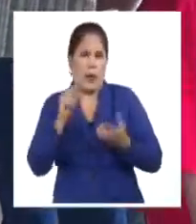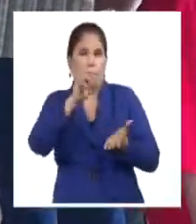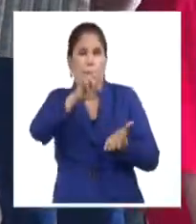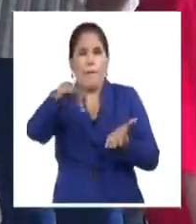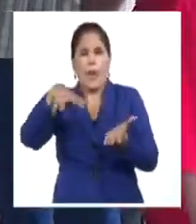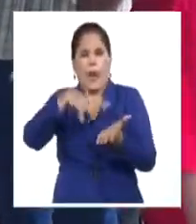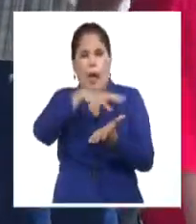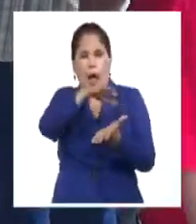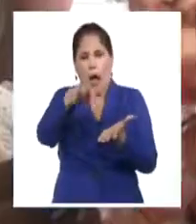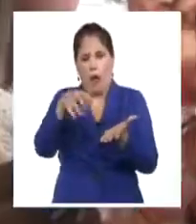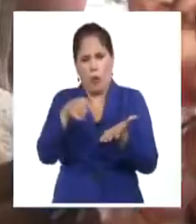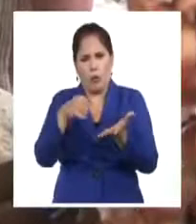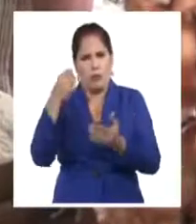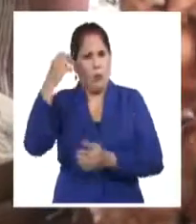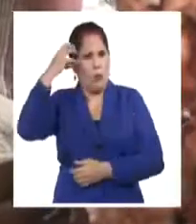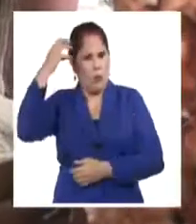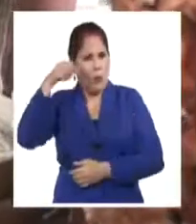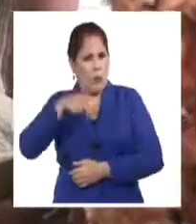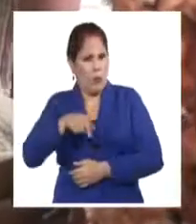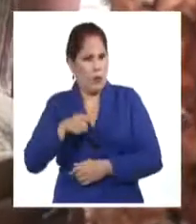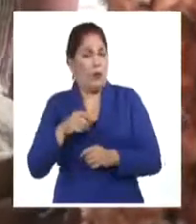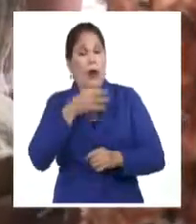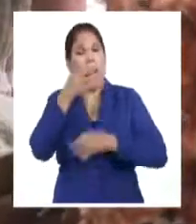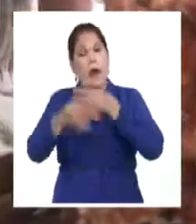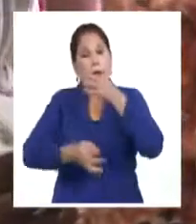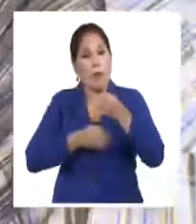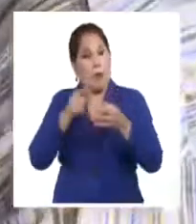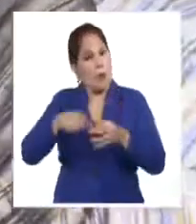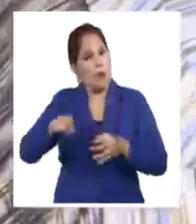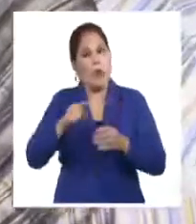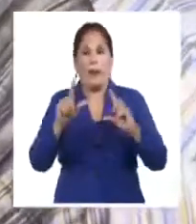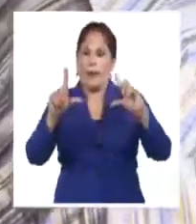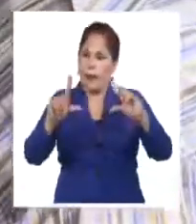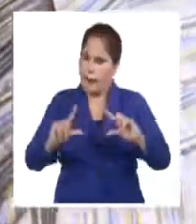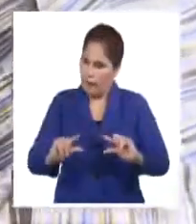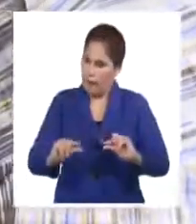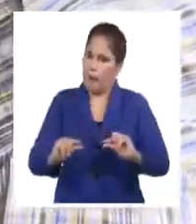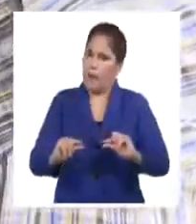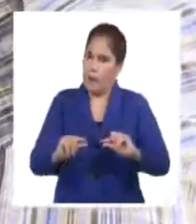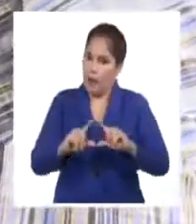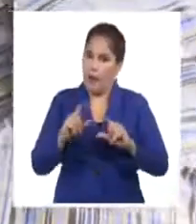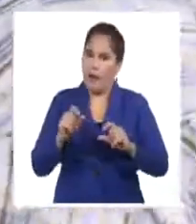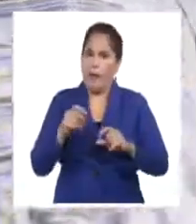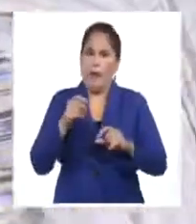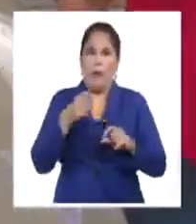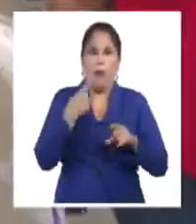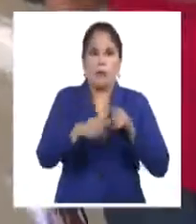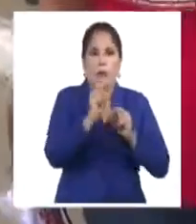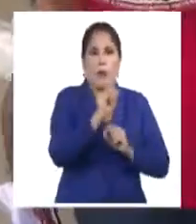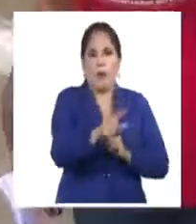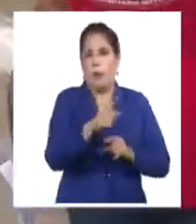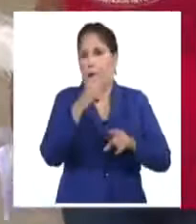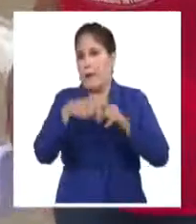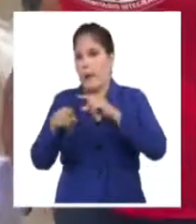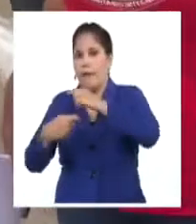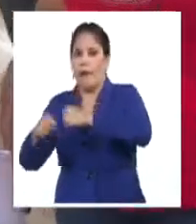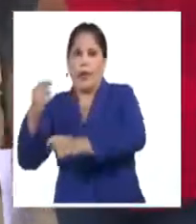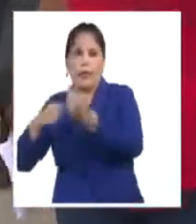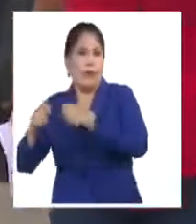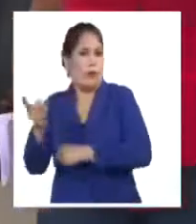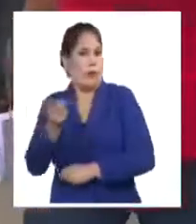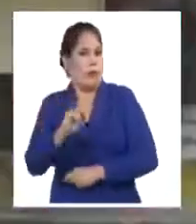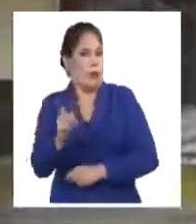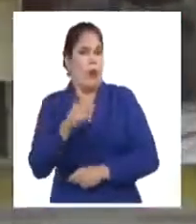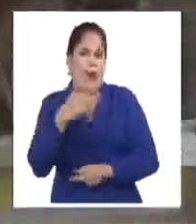estatales, situación que, según Duarte Ortega, debe revertirse al eliminar la cadena de intermediarios y lograr por parte de los gobiernos locales